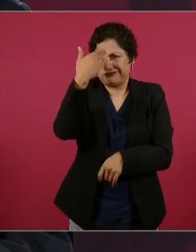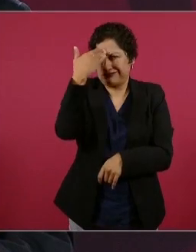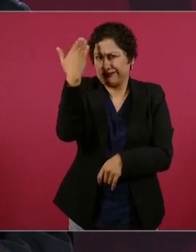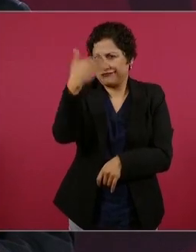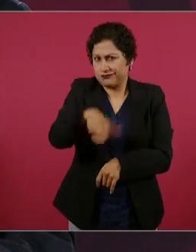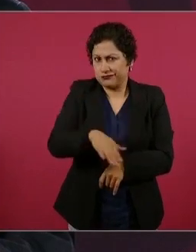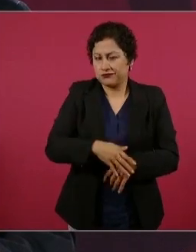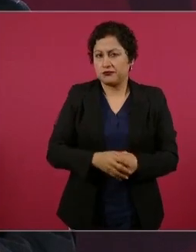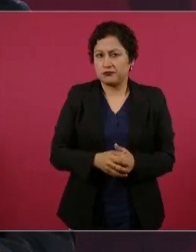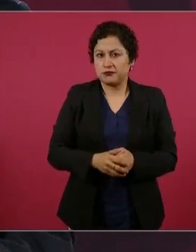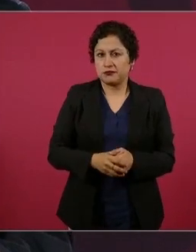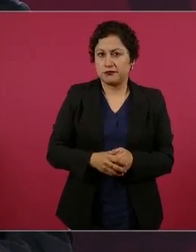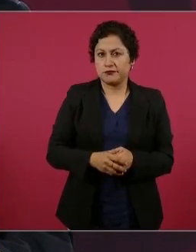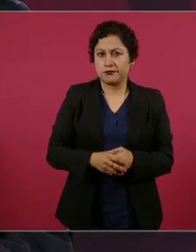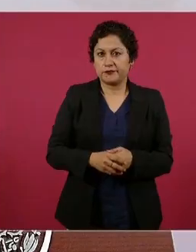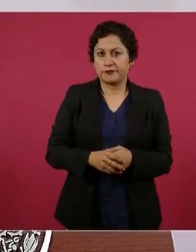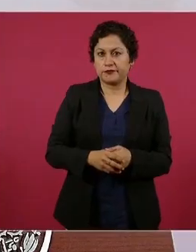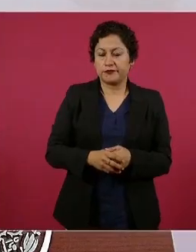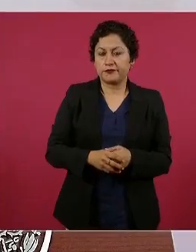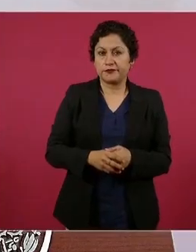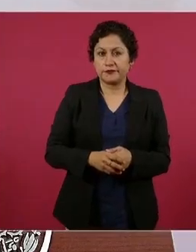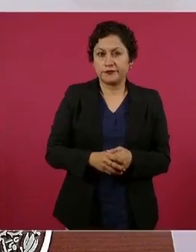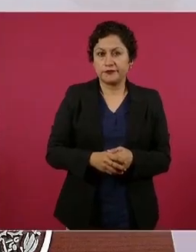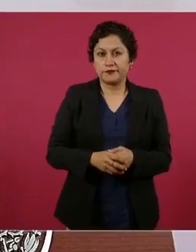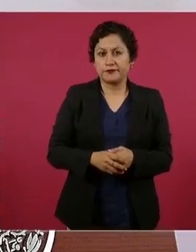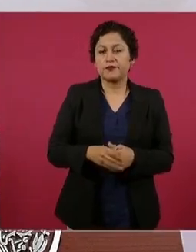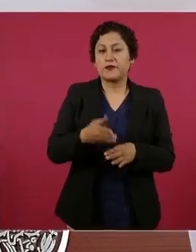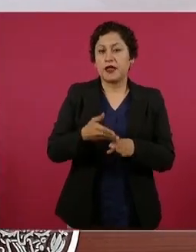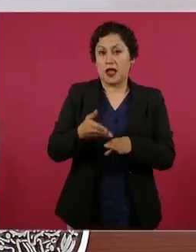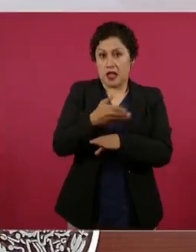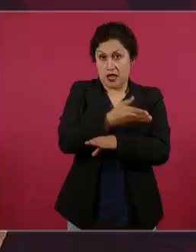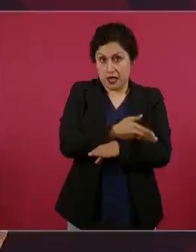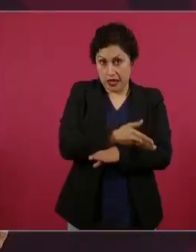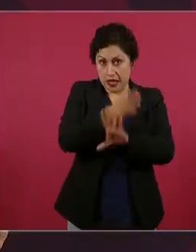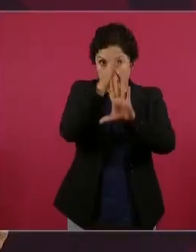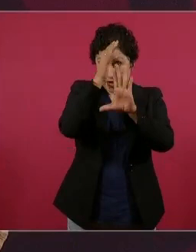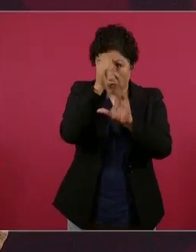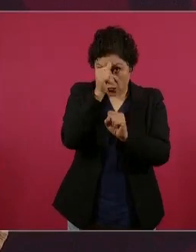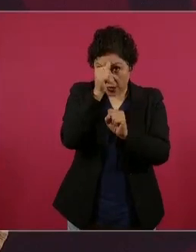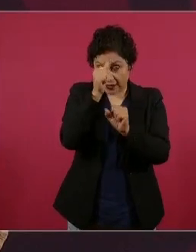se decidió mediante un acuerdo con el sindicato